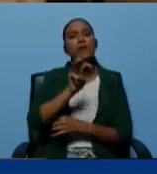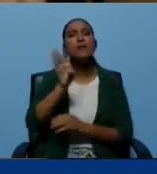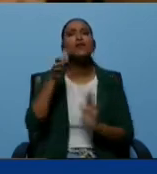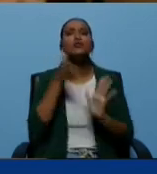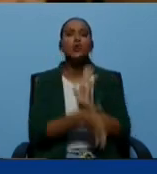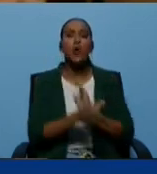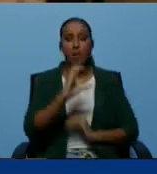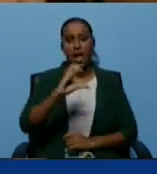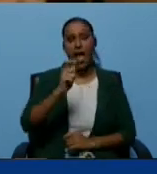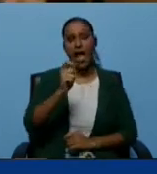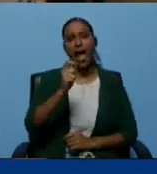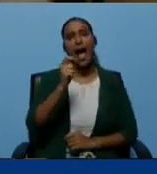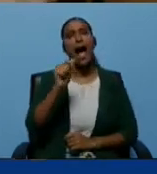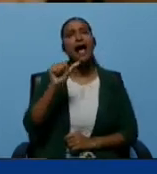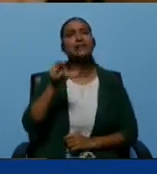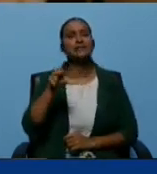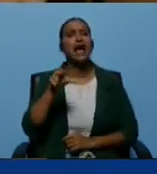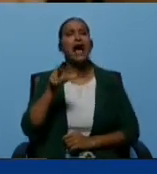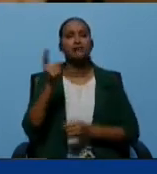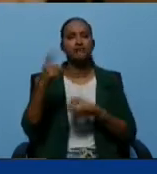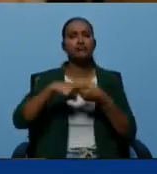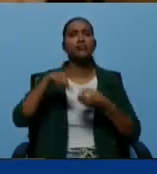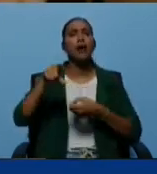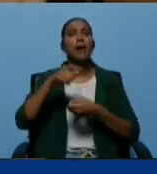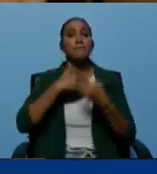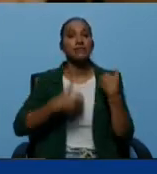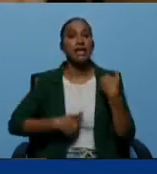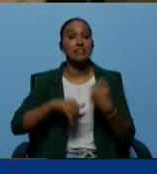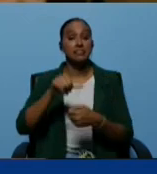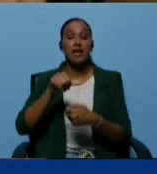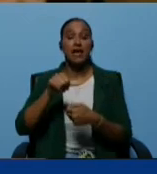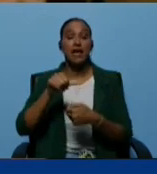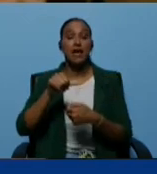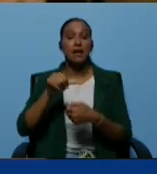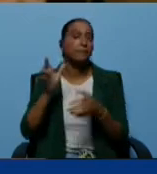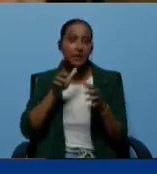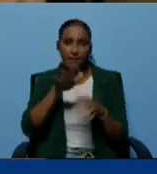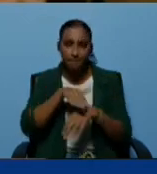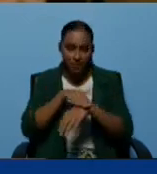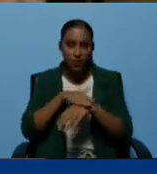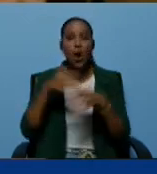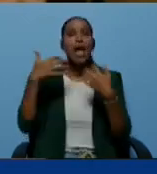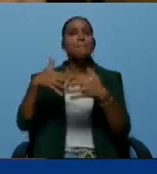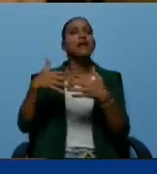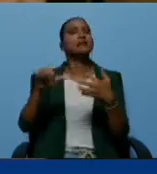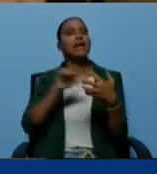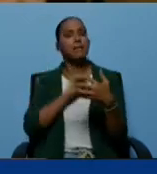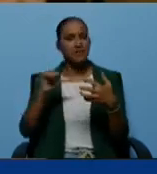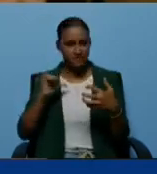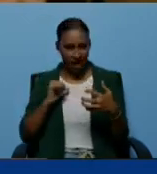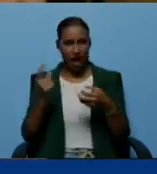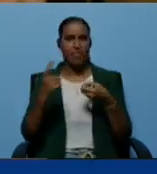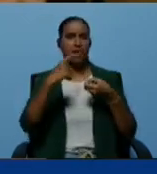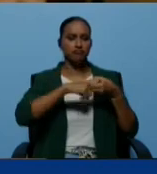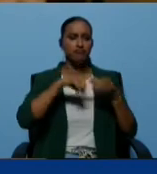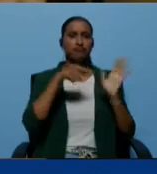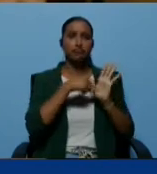privada, tal vez decir tal y cual víctima. Aquí tenemos las víctimas, estas son las que hemos